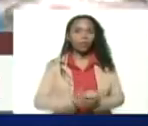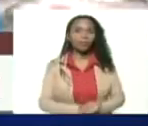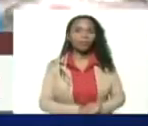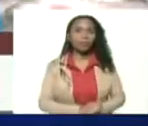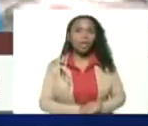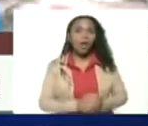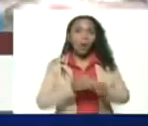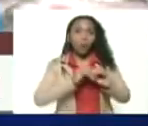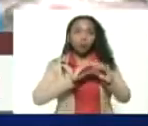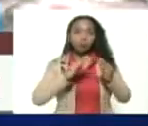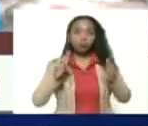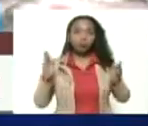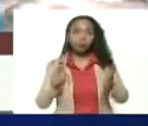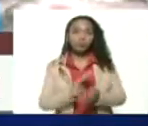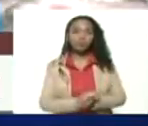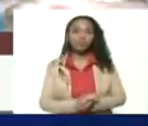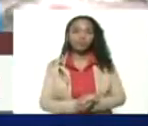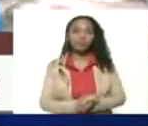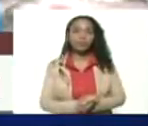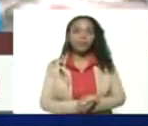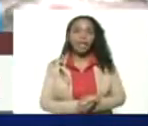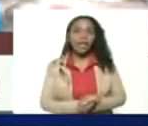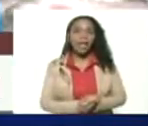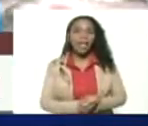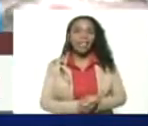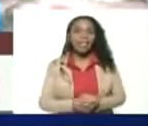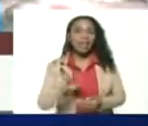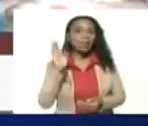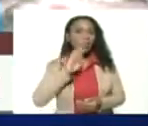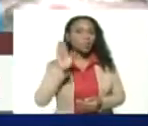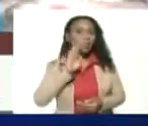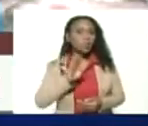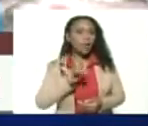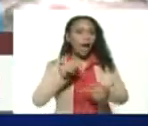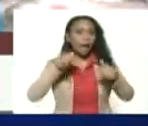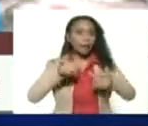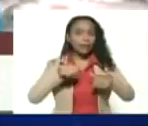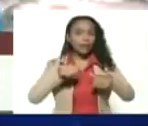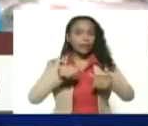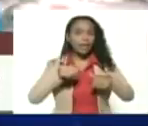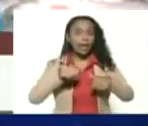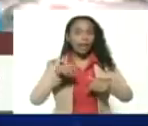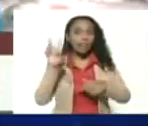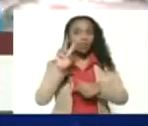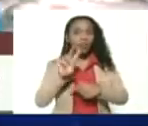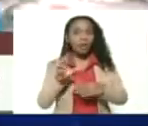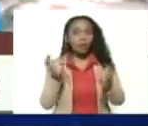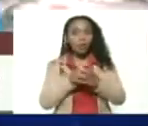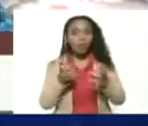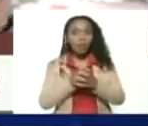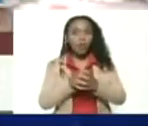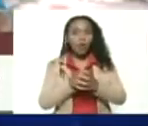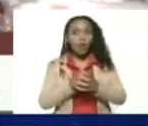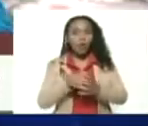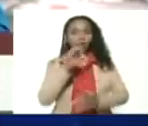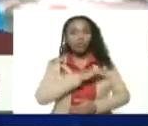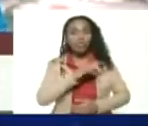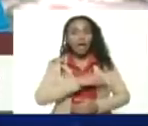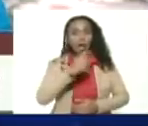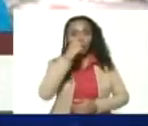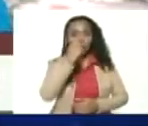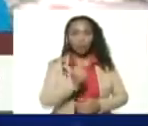que organiza la gestión de la chatarra en Venezuela a través de la Corporación Ecosocialista Ezequiel